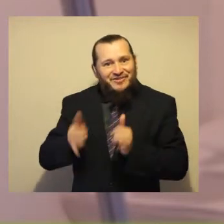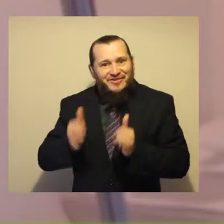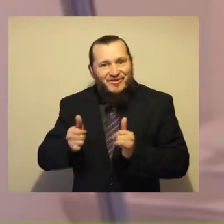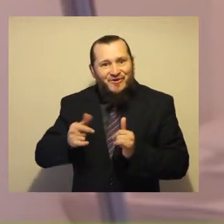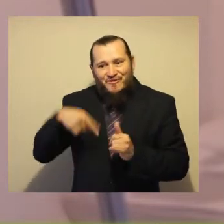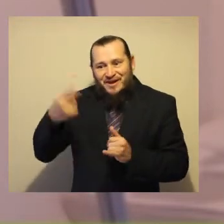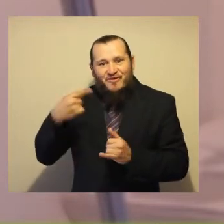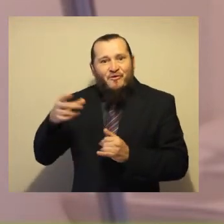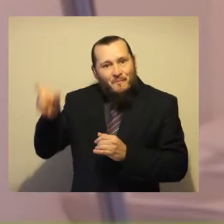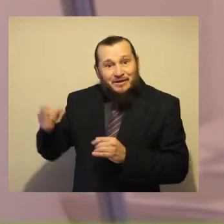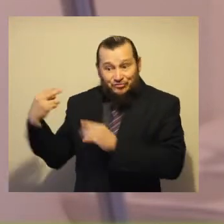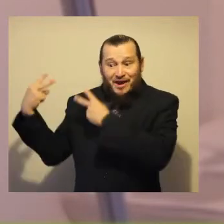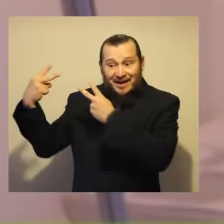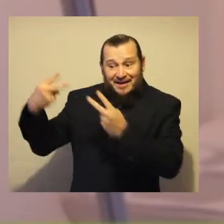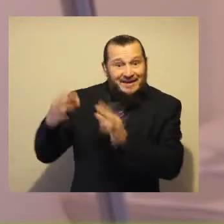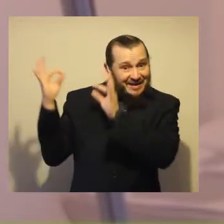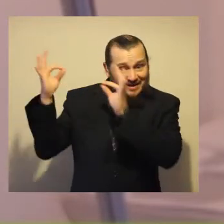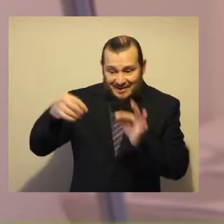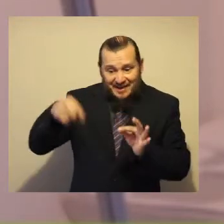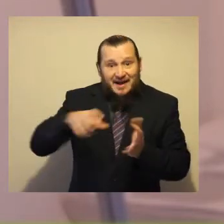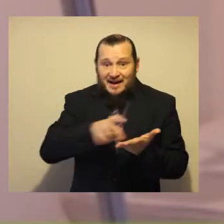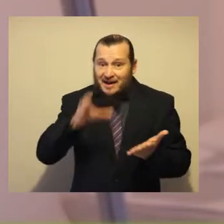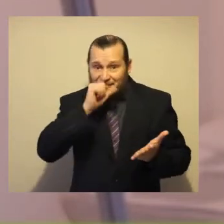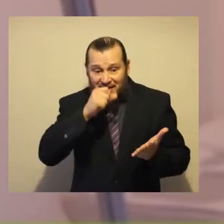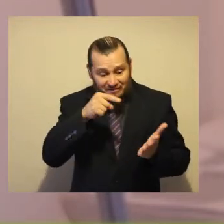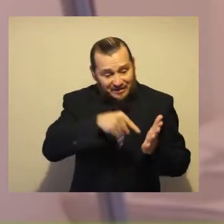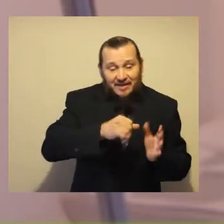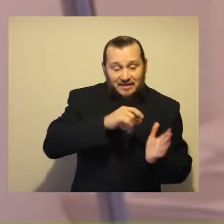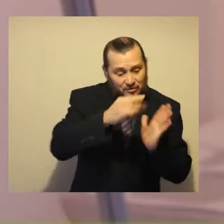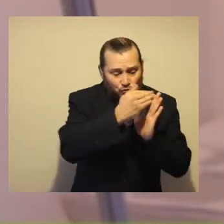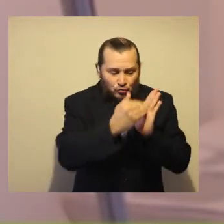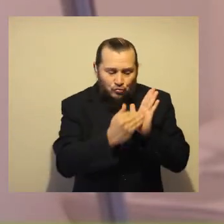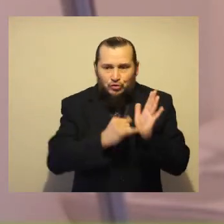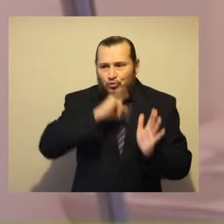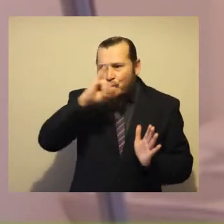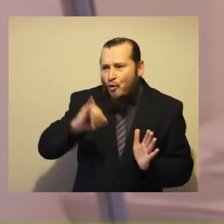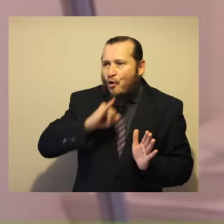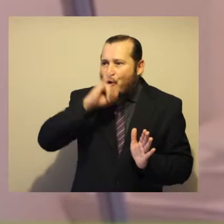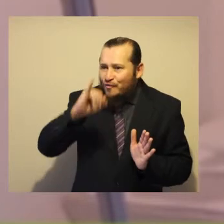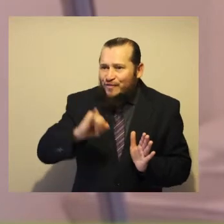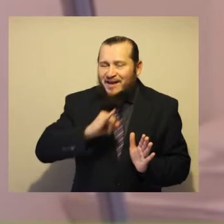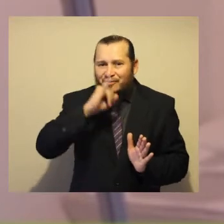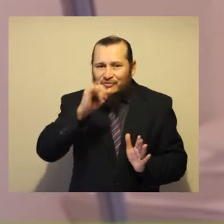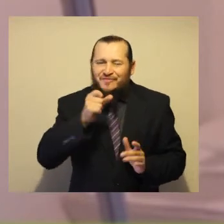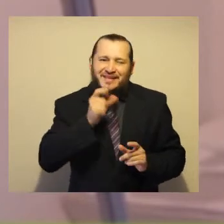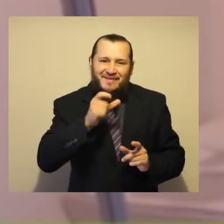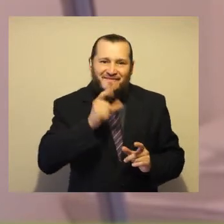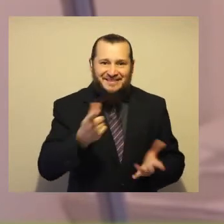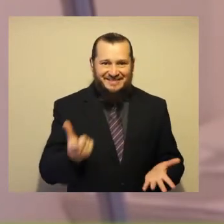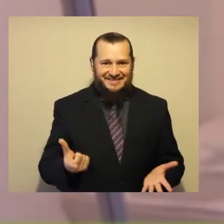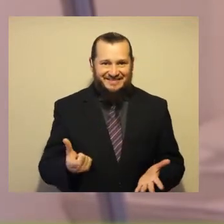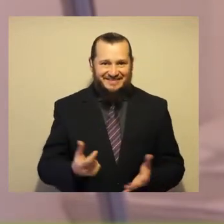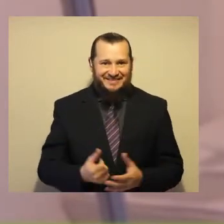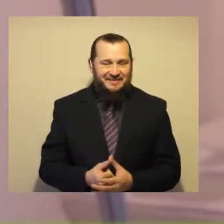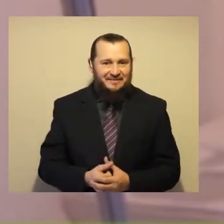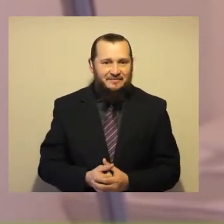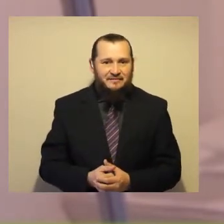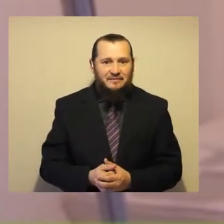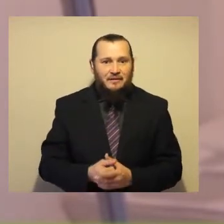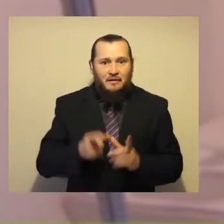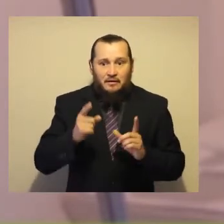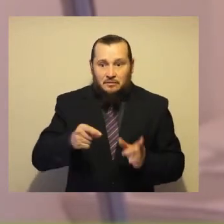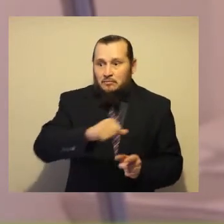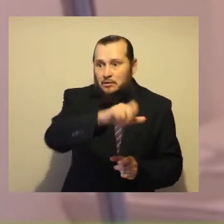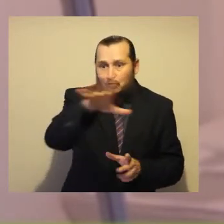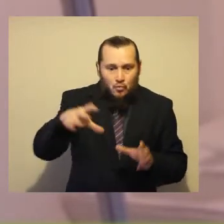joven o para el visitante que viene a Bellavista y puede de alguna manera acercarse. También pocas veces se habla del